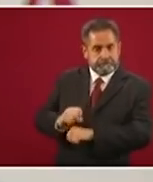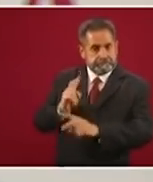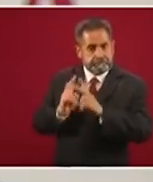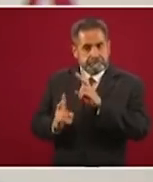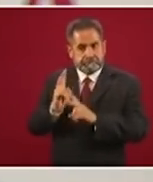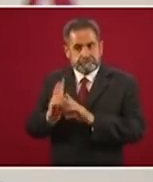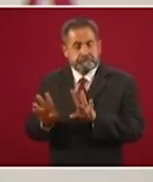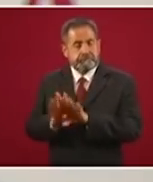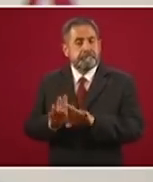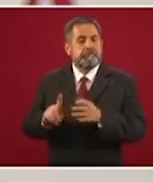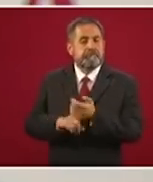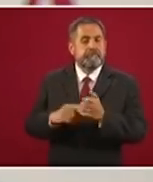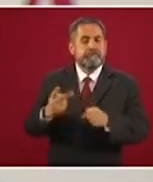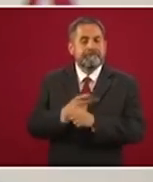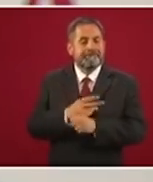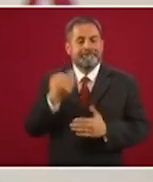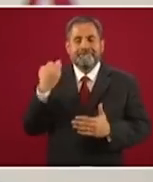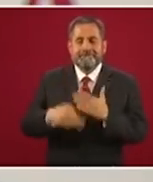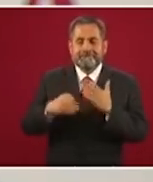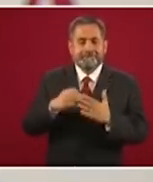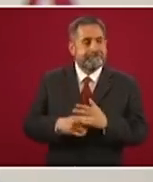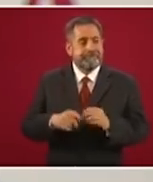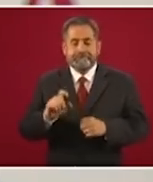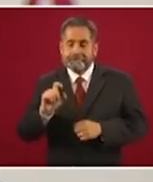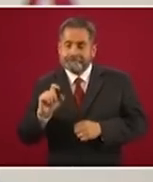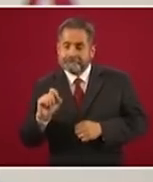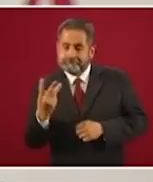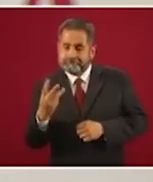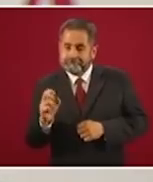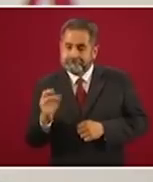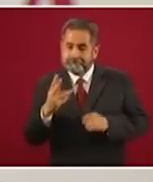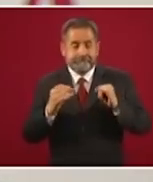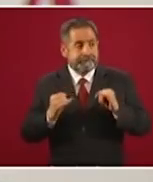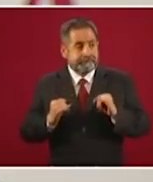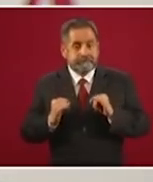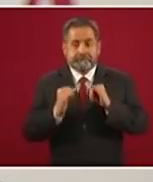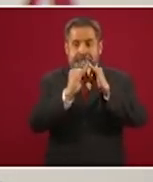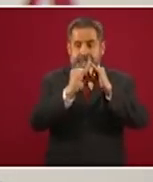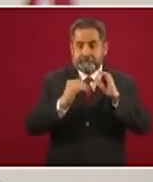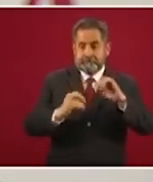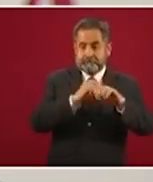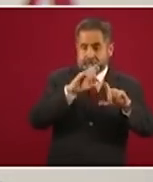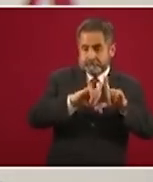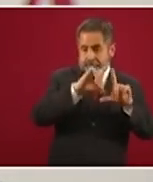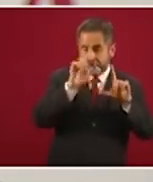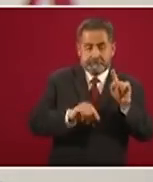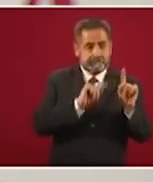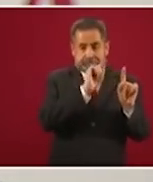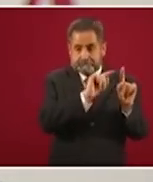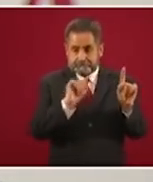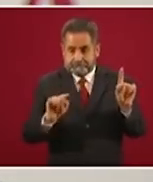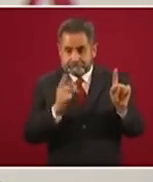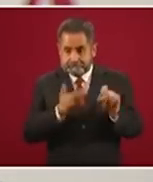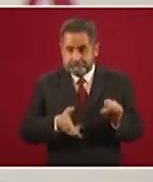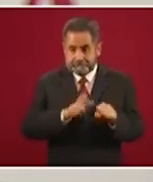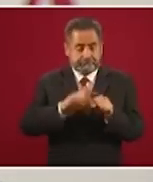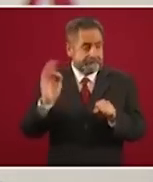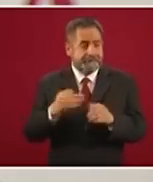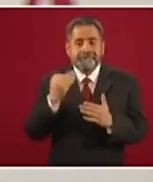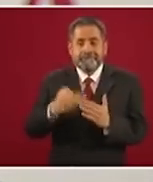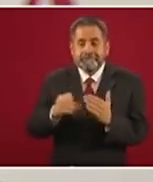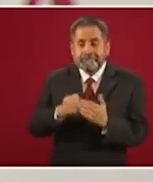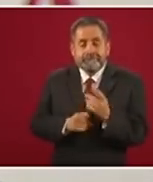el compromiso de uno de los 23 institutos nacionales de salud y hospitales federales para